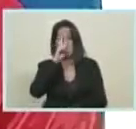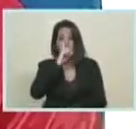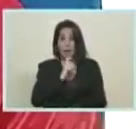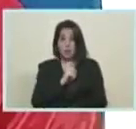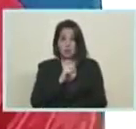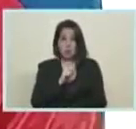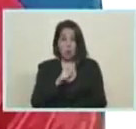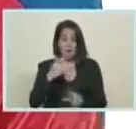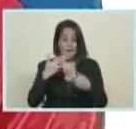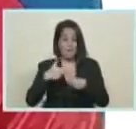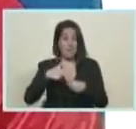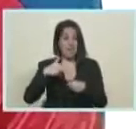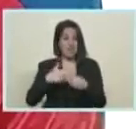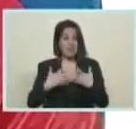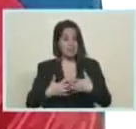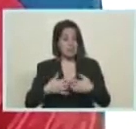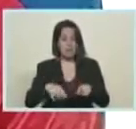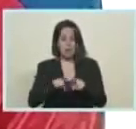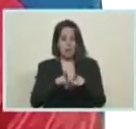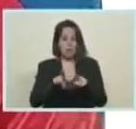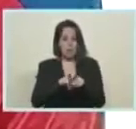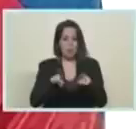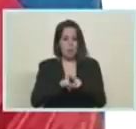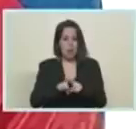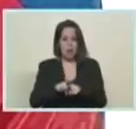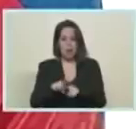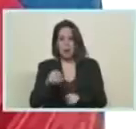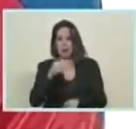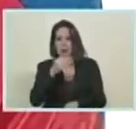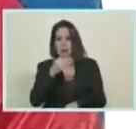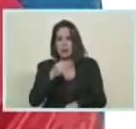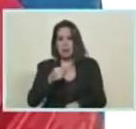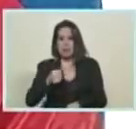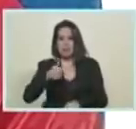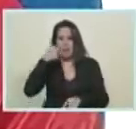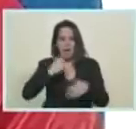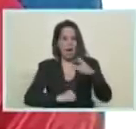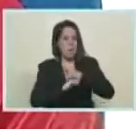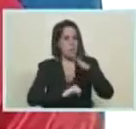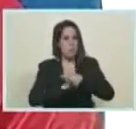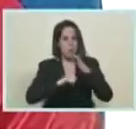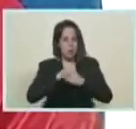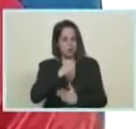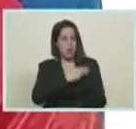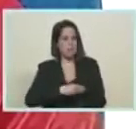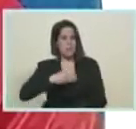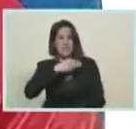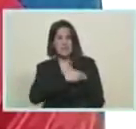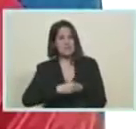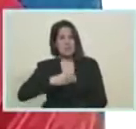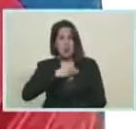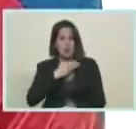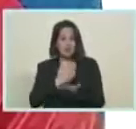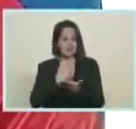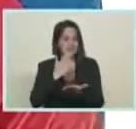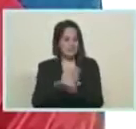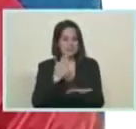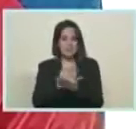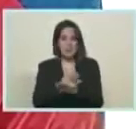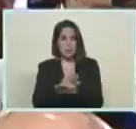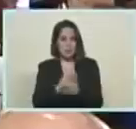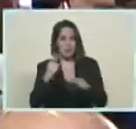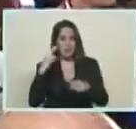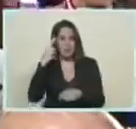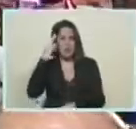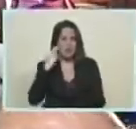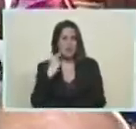fue la madre protectora de las grandes misiones, de las misiones que nacieron desde la misión Robinson,